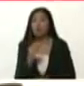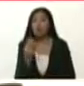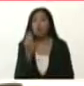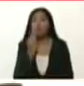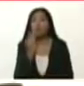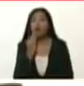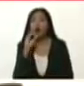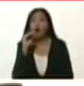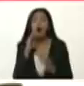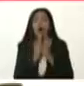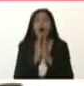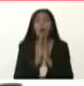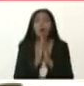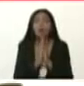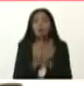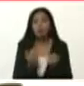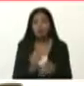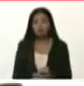perdón.